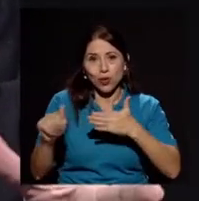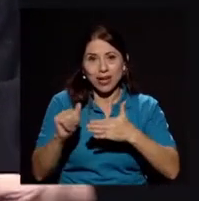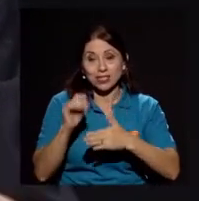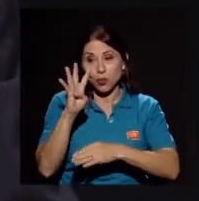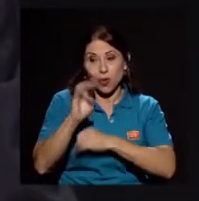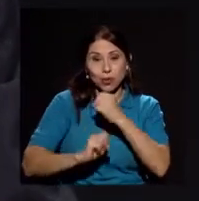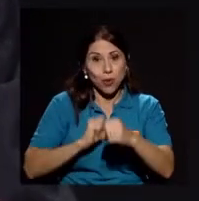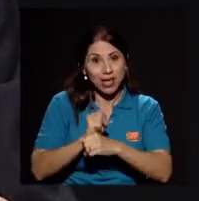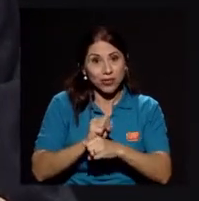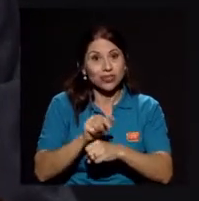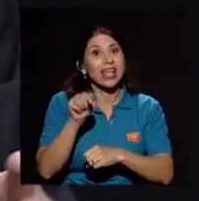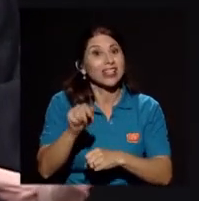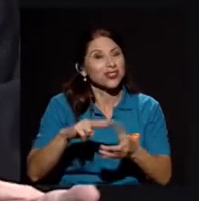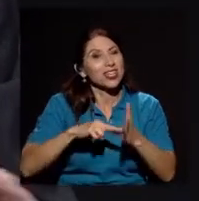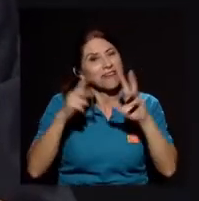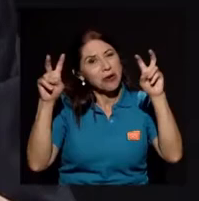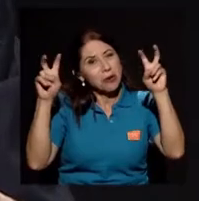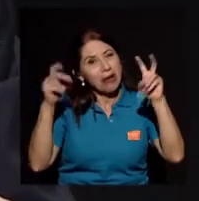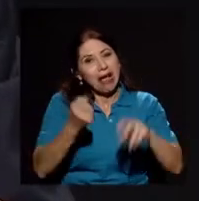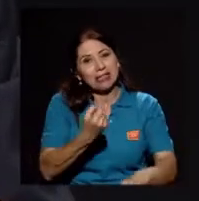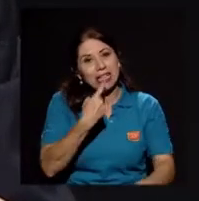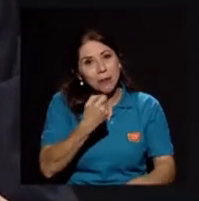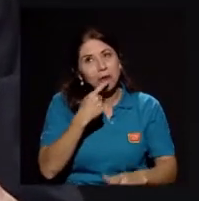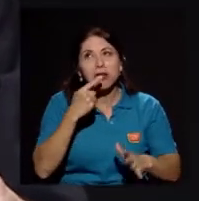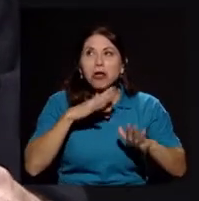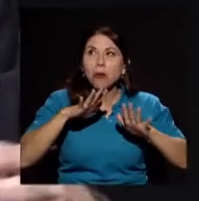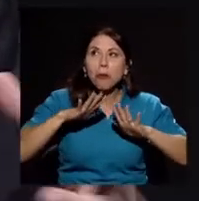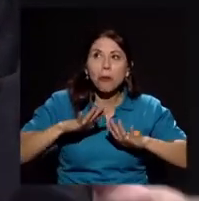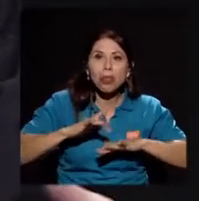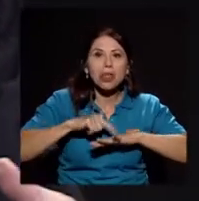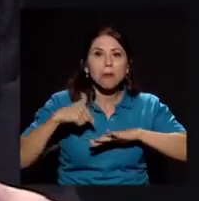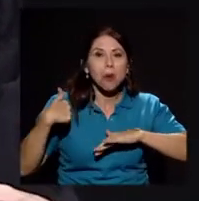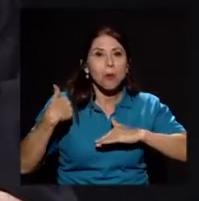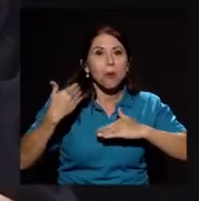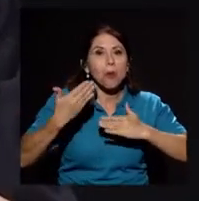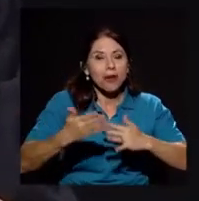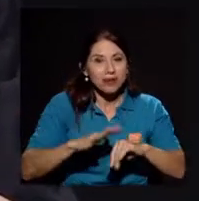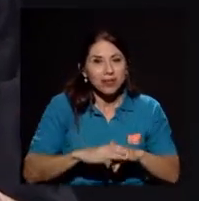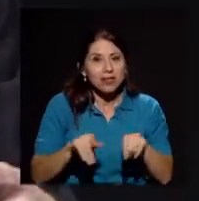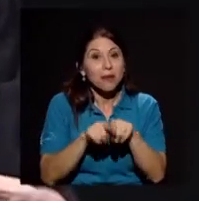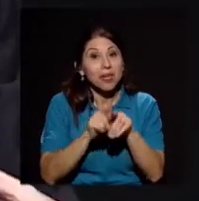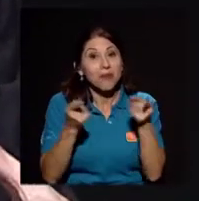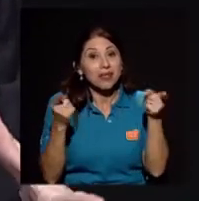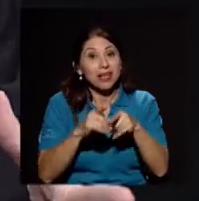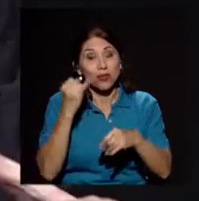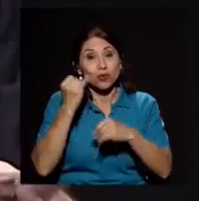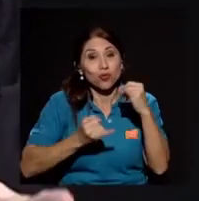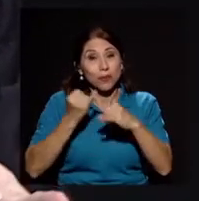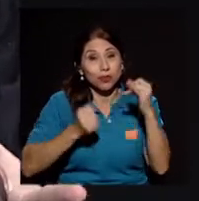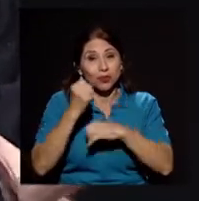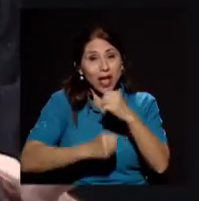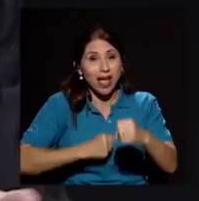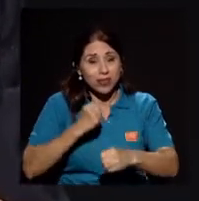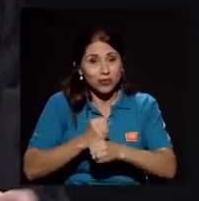dosis de analgésico de esa cita minube nuevamente y lo hemos hecho en los últimos y en los últimos años lo que hemos hecho es tratar de patear la pelota